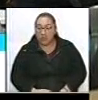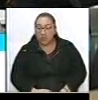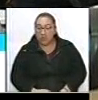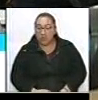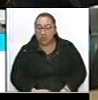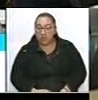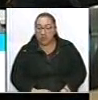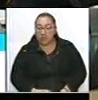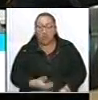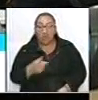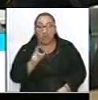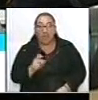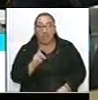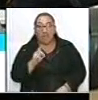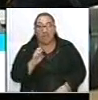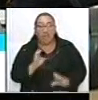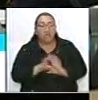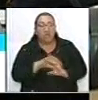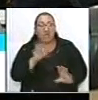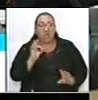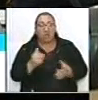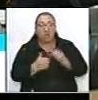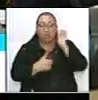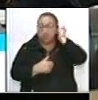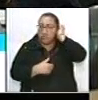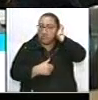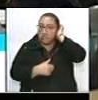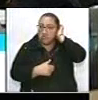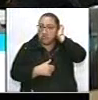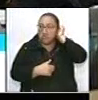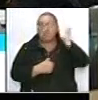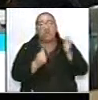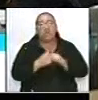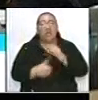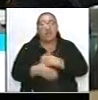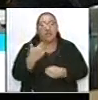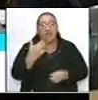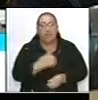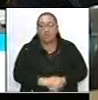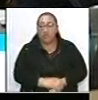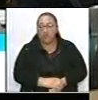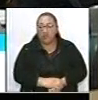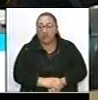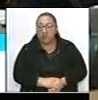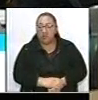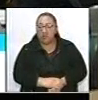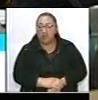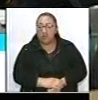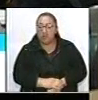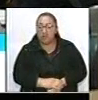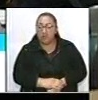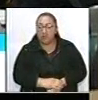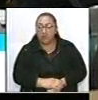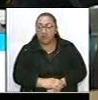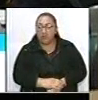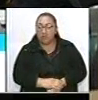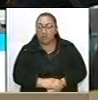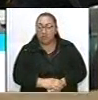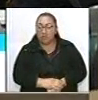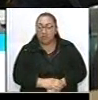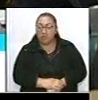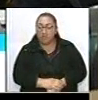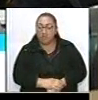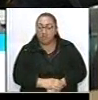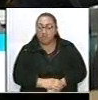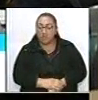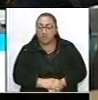comete un delito, sea registrado no en la municipalidad, sino que tenga el Ministerio del Interior. Porque se sabe de que cuando ese tipo de